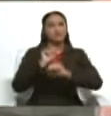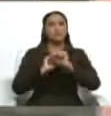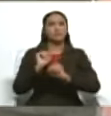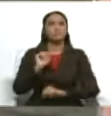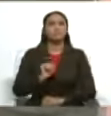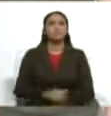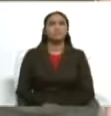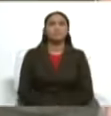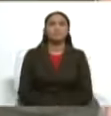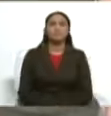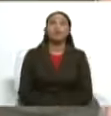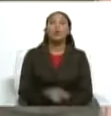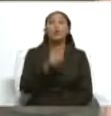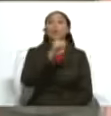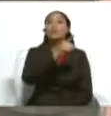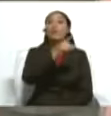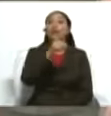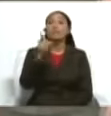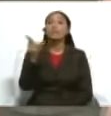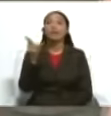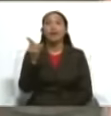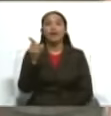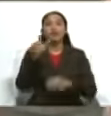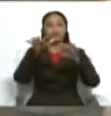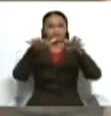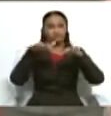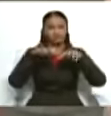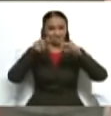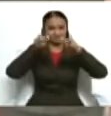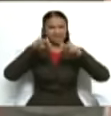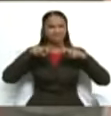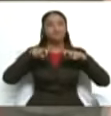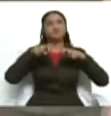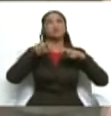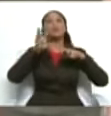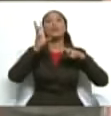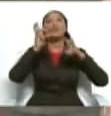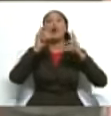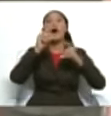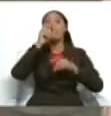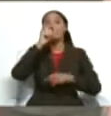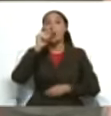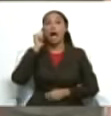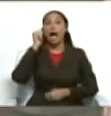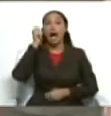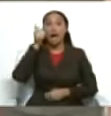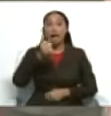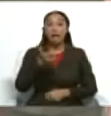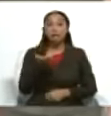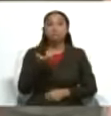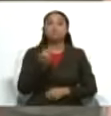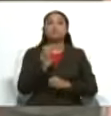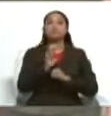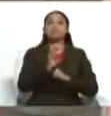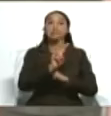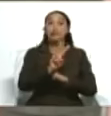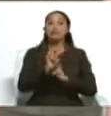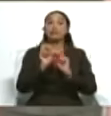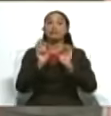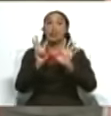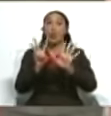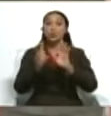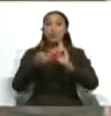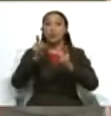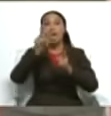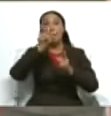Ustedes que están cumpliendo, ¿cuántos años, Alfredo? 78, una institución de instituciones dentro de la